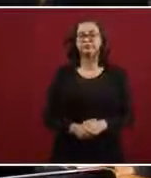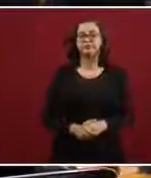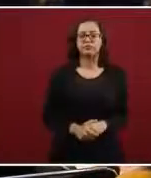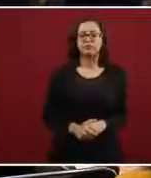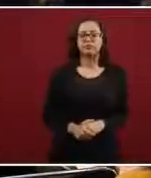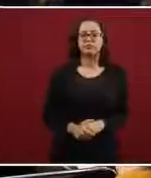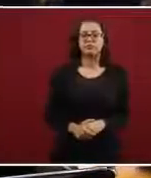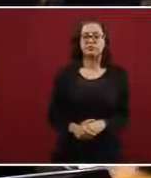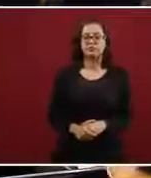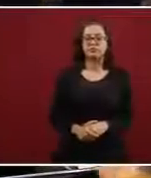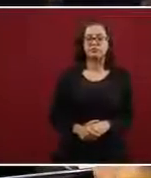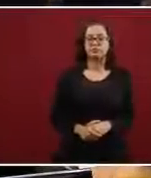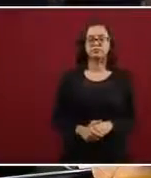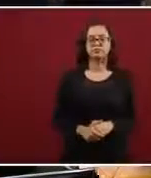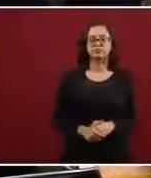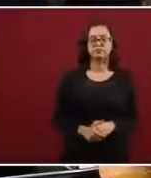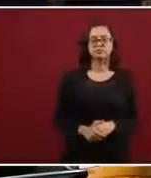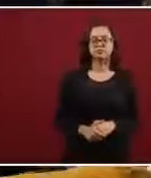micrófono.